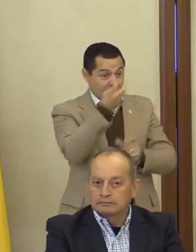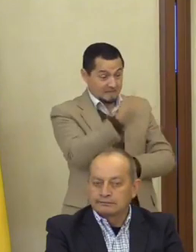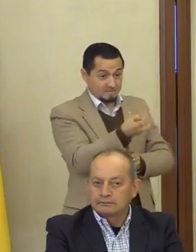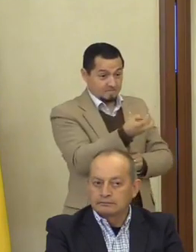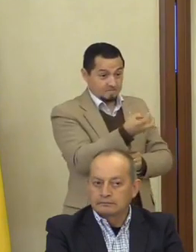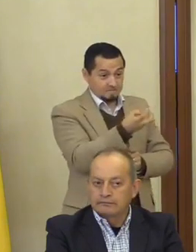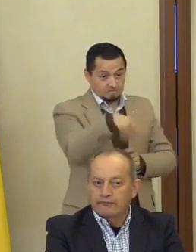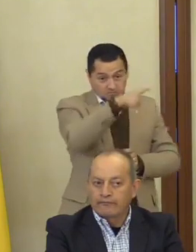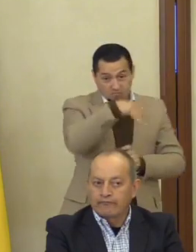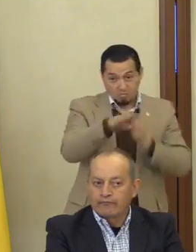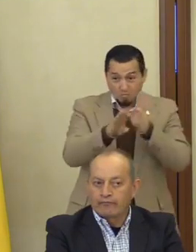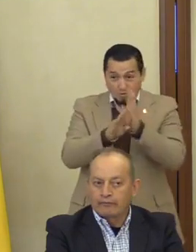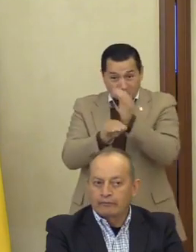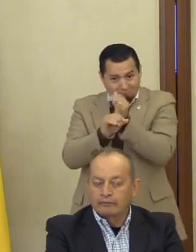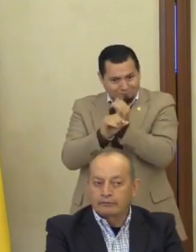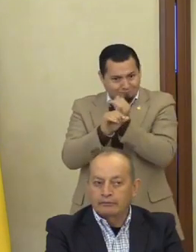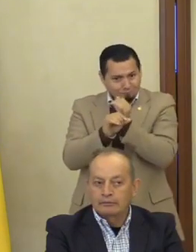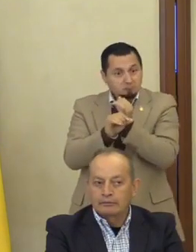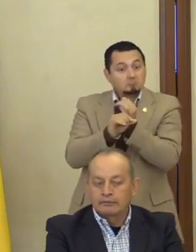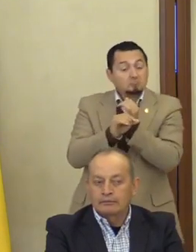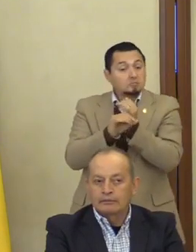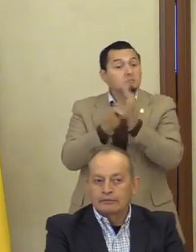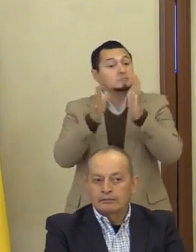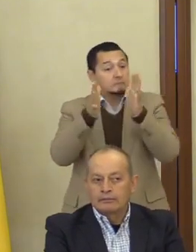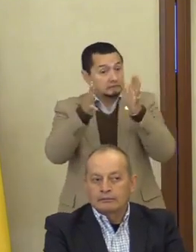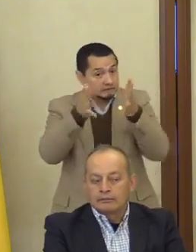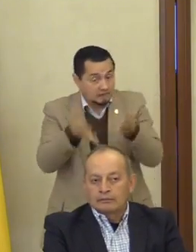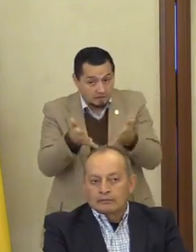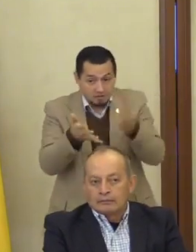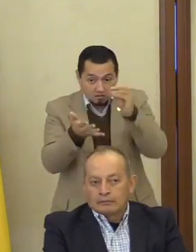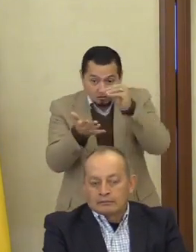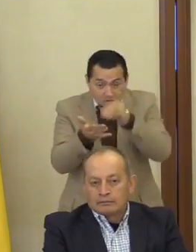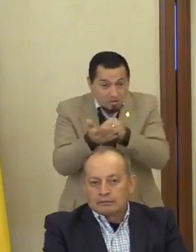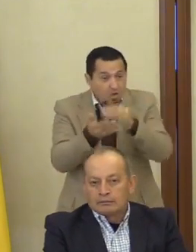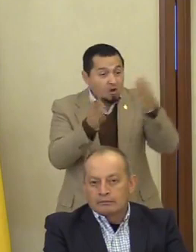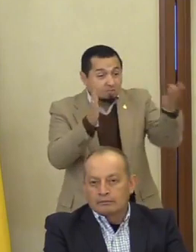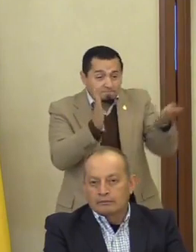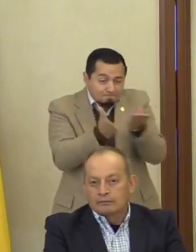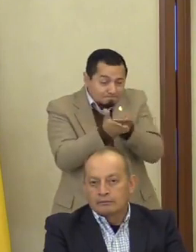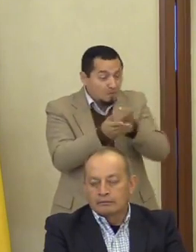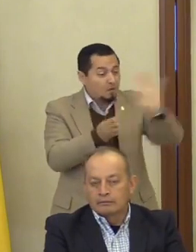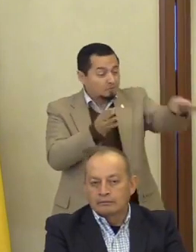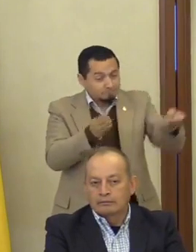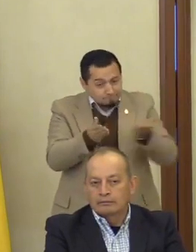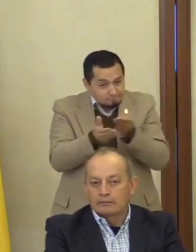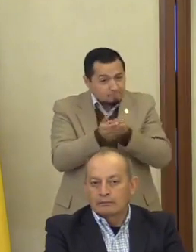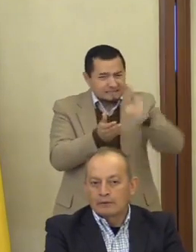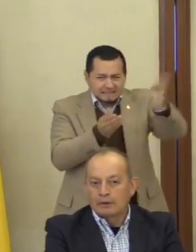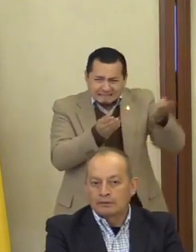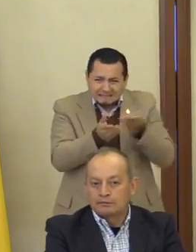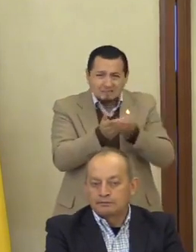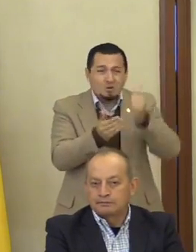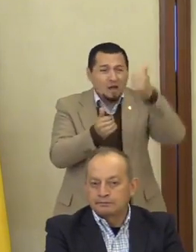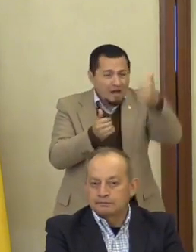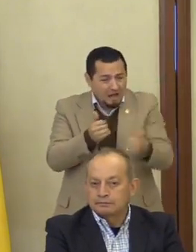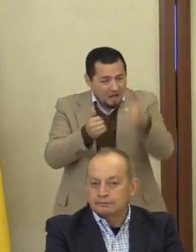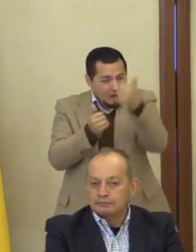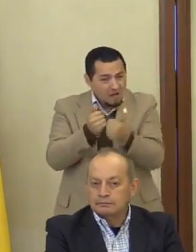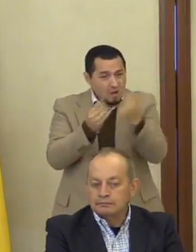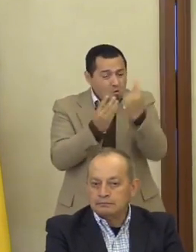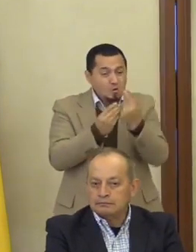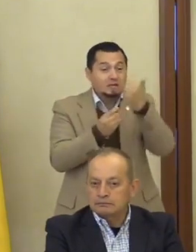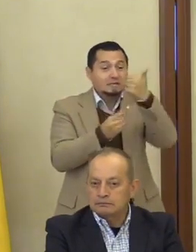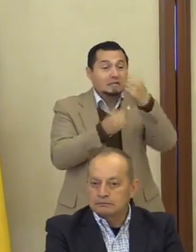Este ejercicio, esta investigación, este análisis se hizo carpeta por carpeta. De los últimos 3 años